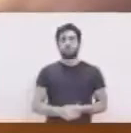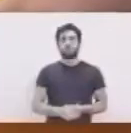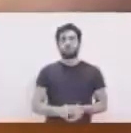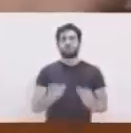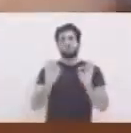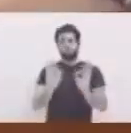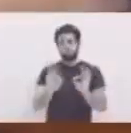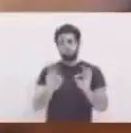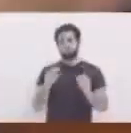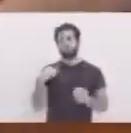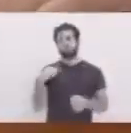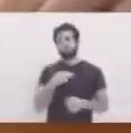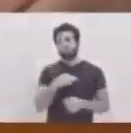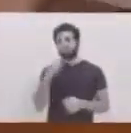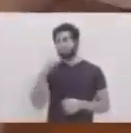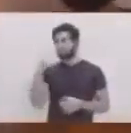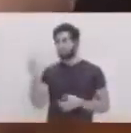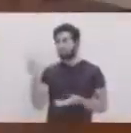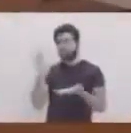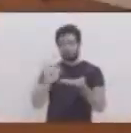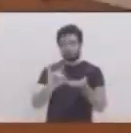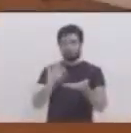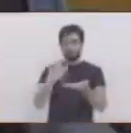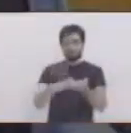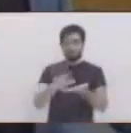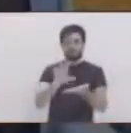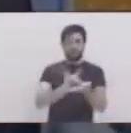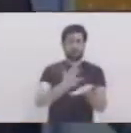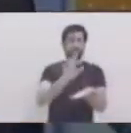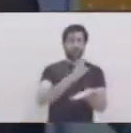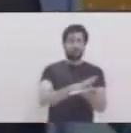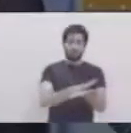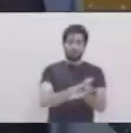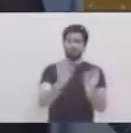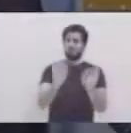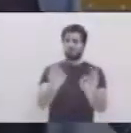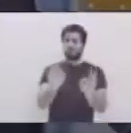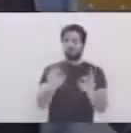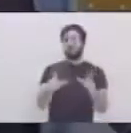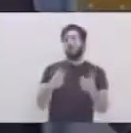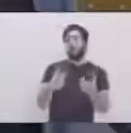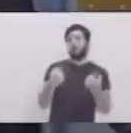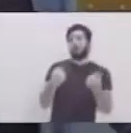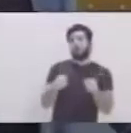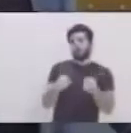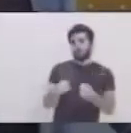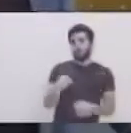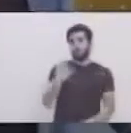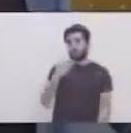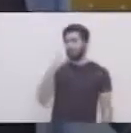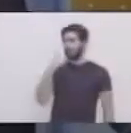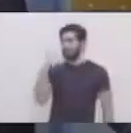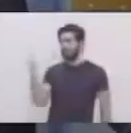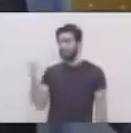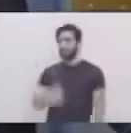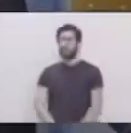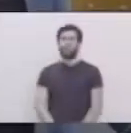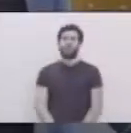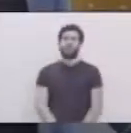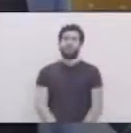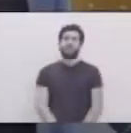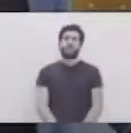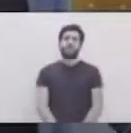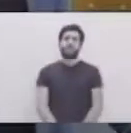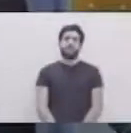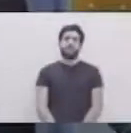ponemos aquí abajo. ¿Ok? Entonces le ponemos pegamento a las partes de abajo de las orejas para pegarlas en la parte de